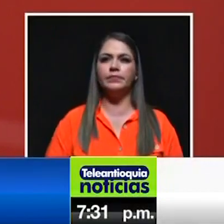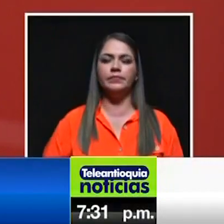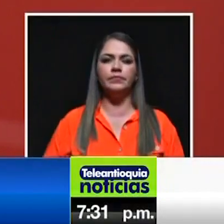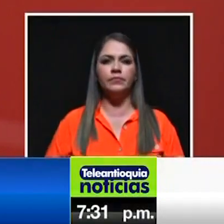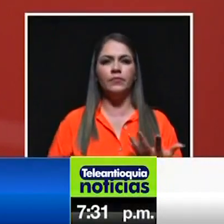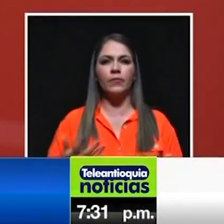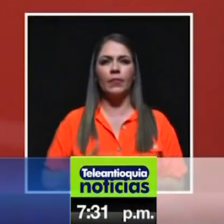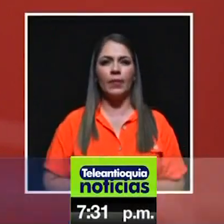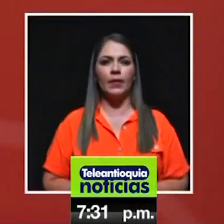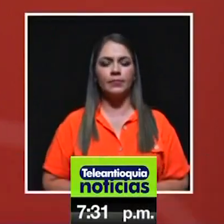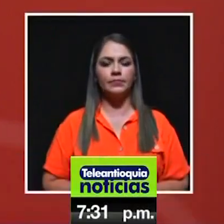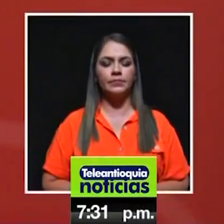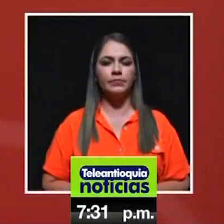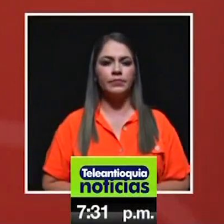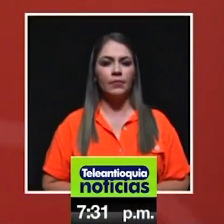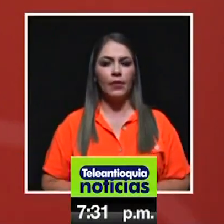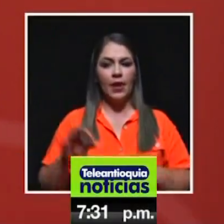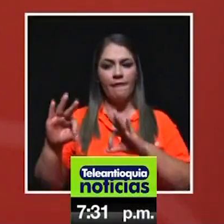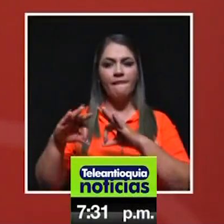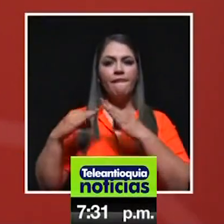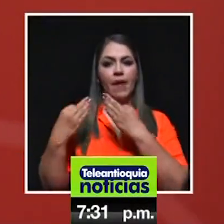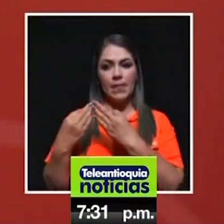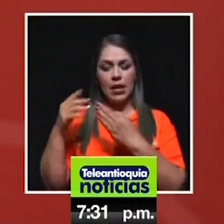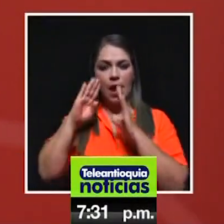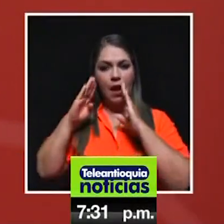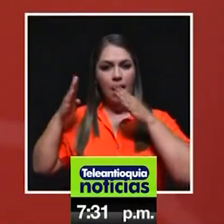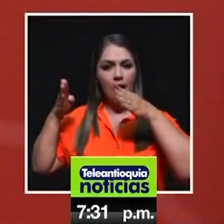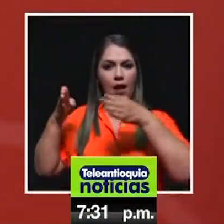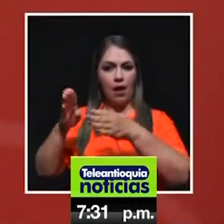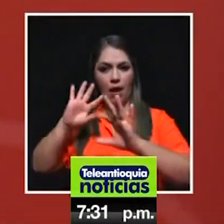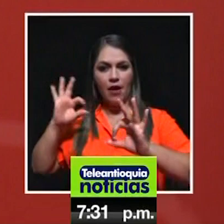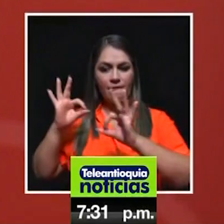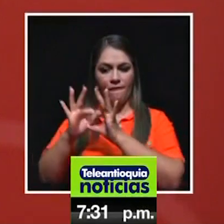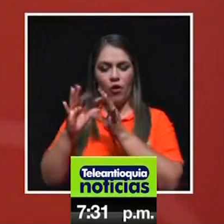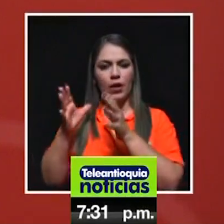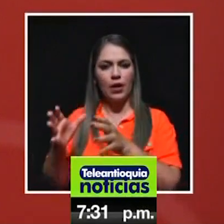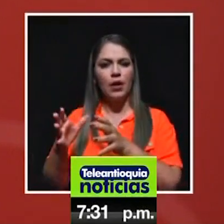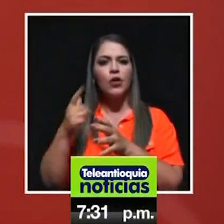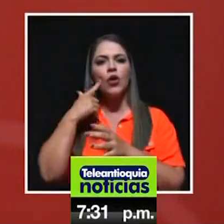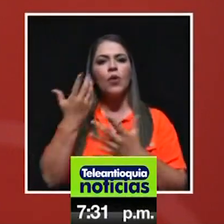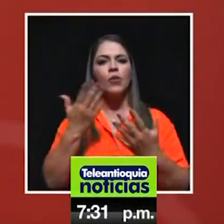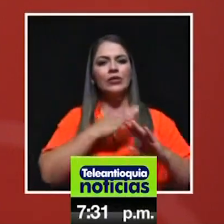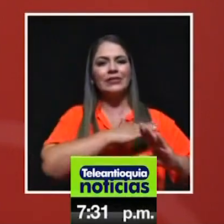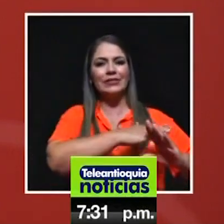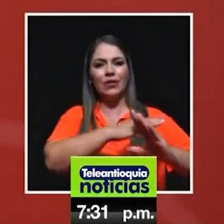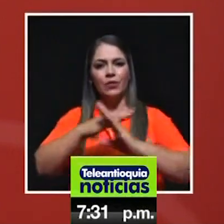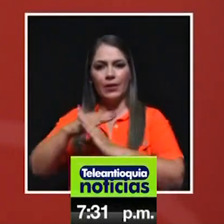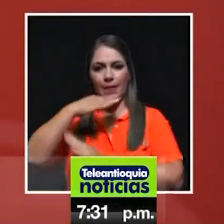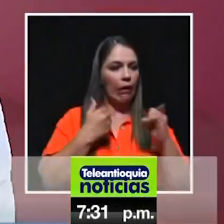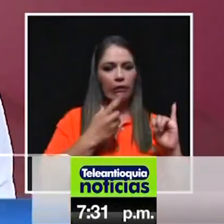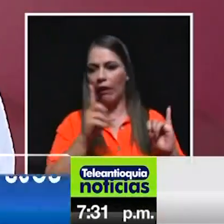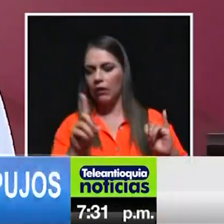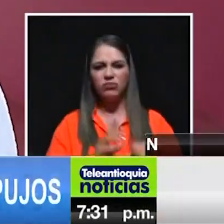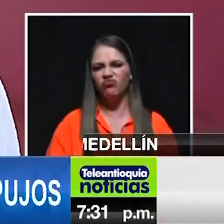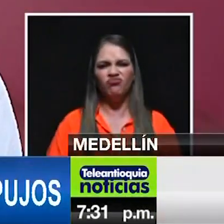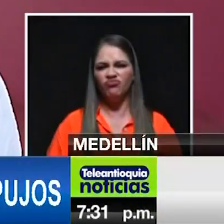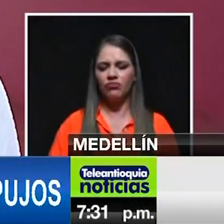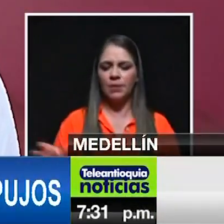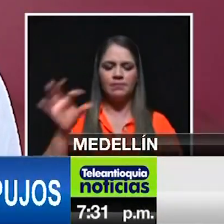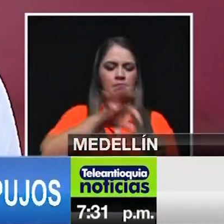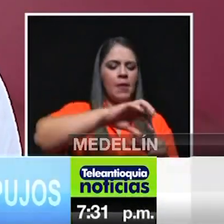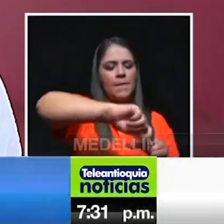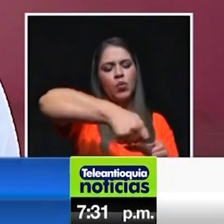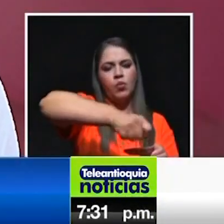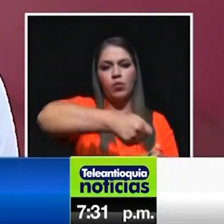desde una perspectiva de familia tendremos que mirar la seguridad de la ciudad de medellín en nadien hay